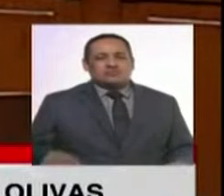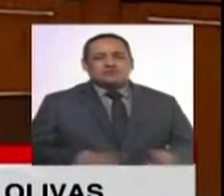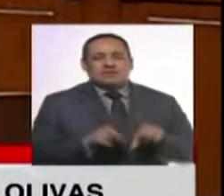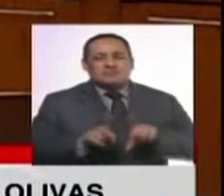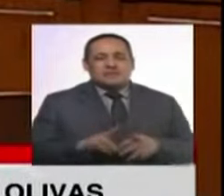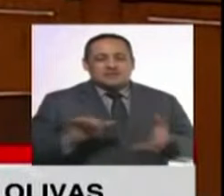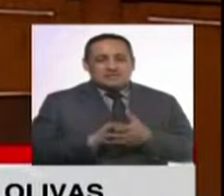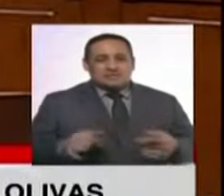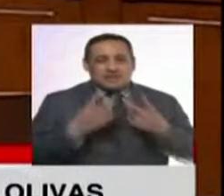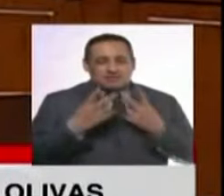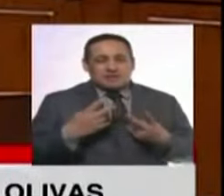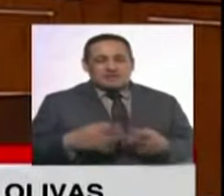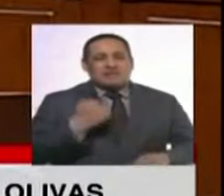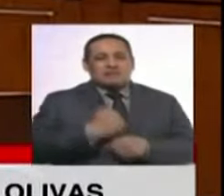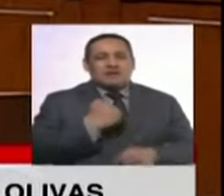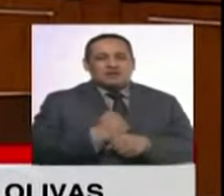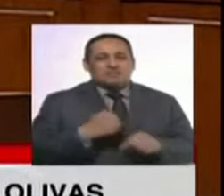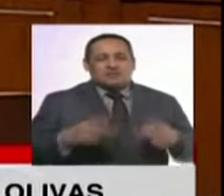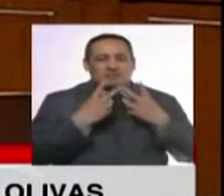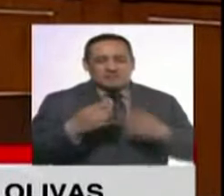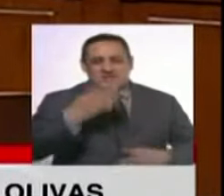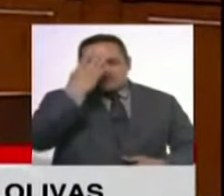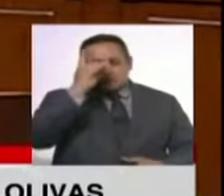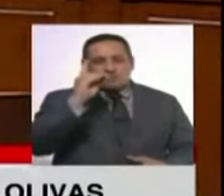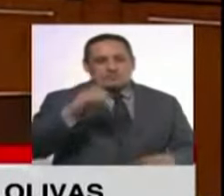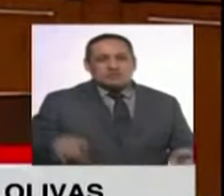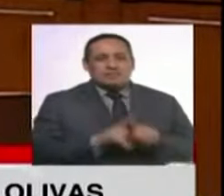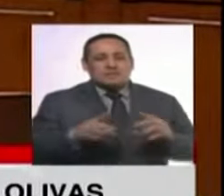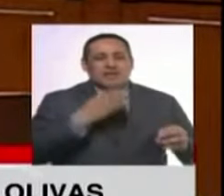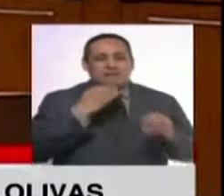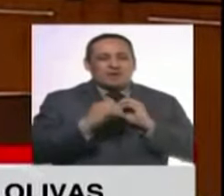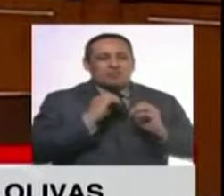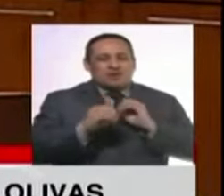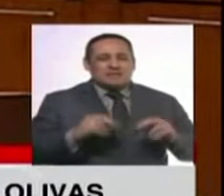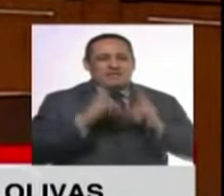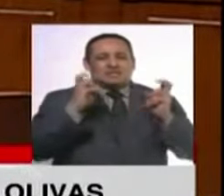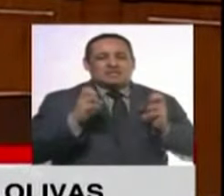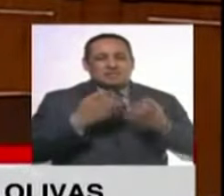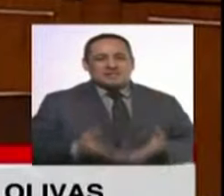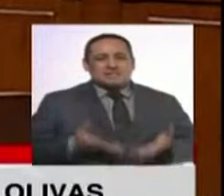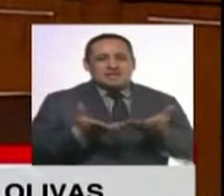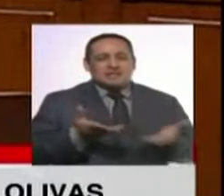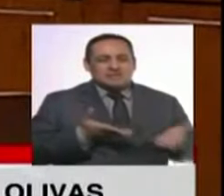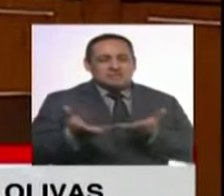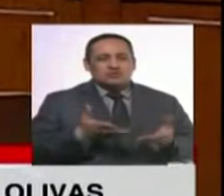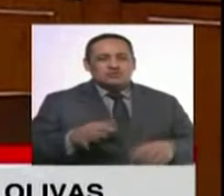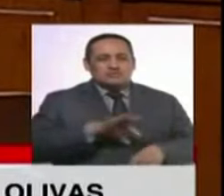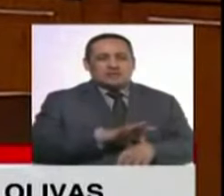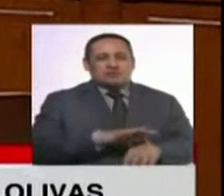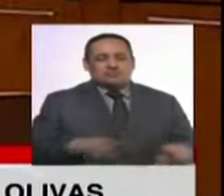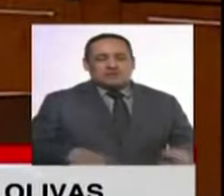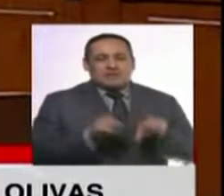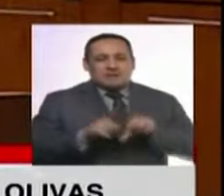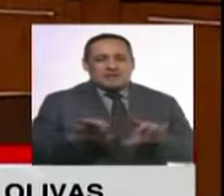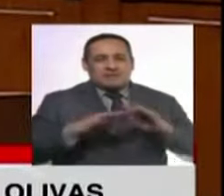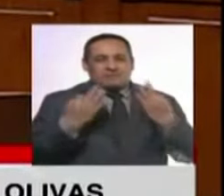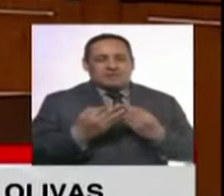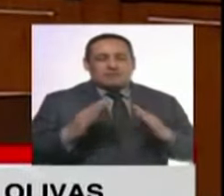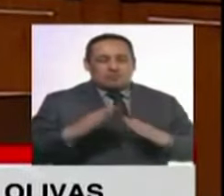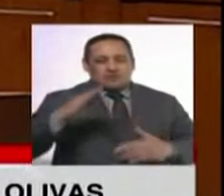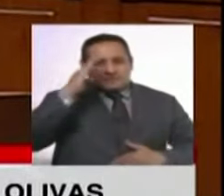ha efectuado a tomar decisión de mejorar esta situación de la prestación de salud de para la familia